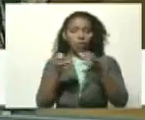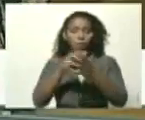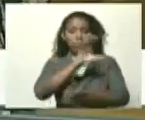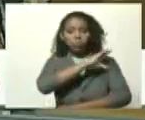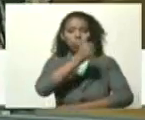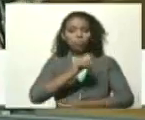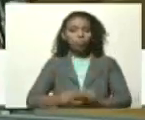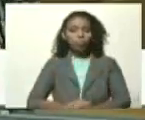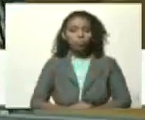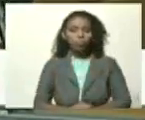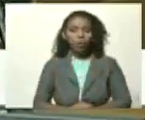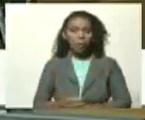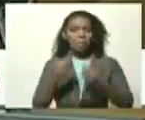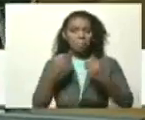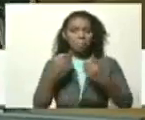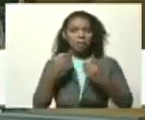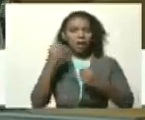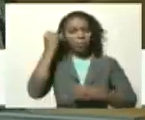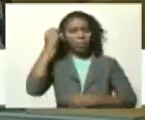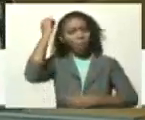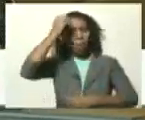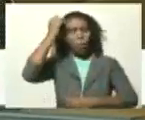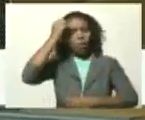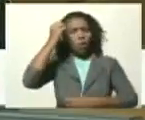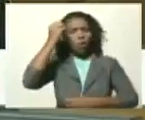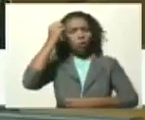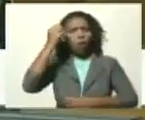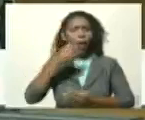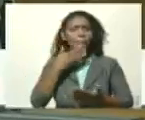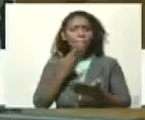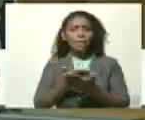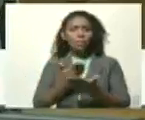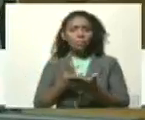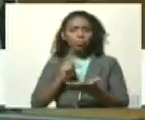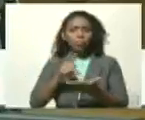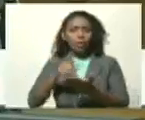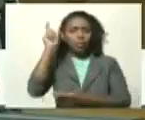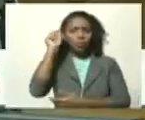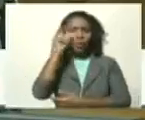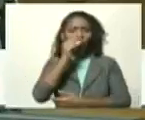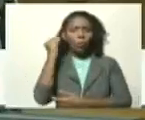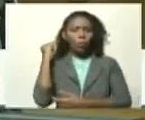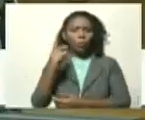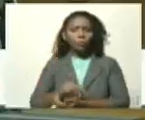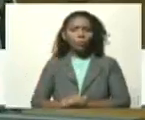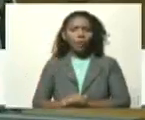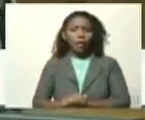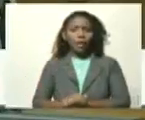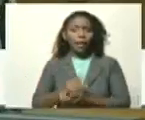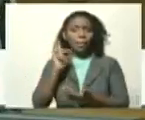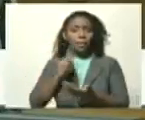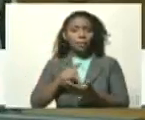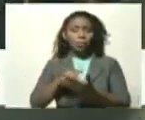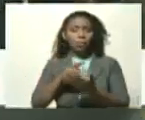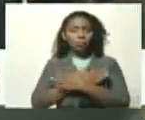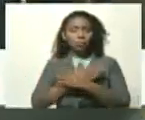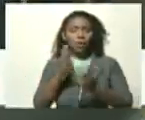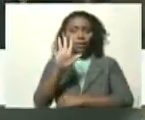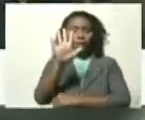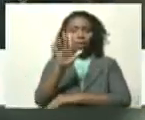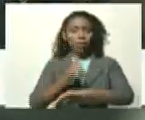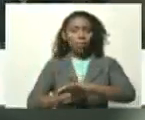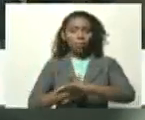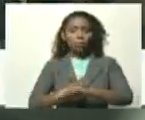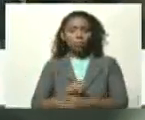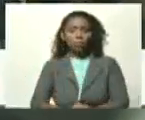Directiva. Para argumentar la postulación, el diputado o diputada que la presente dispondrá de